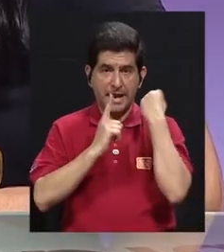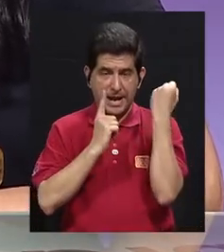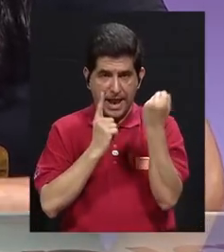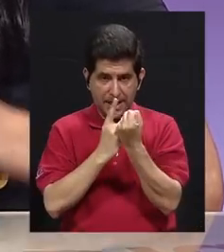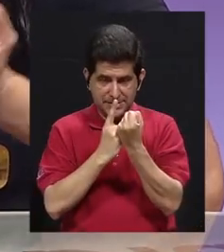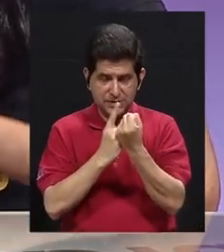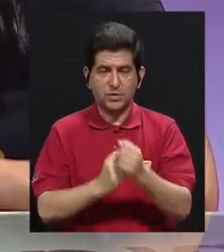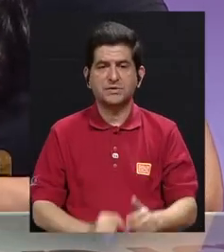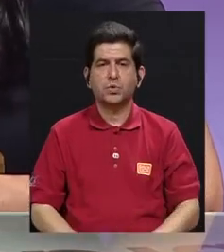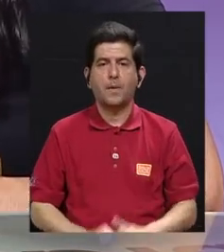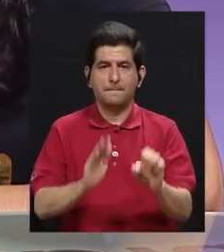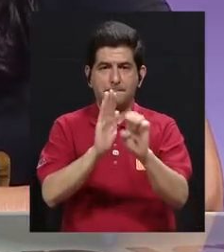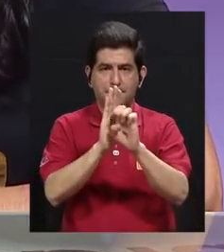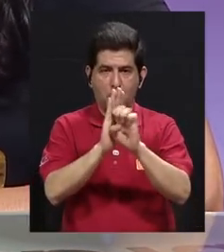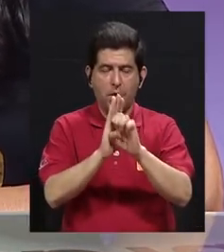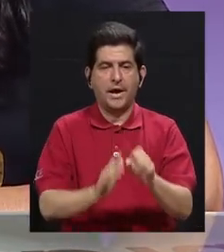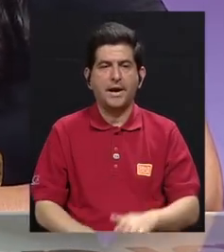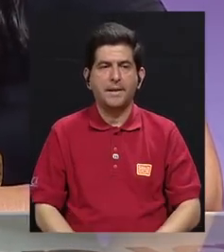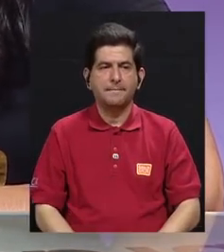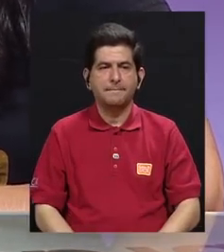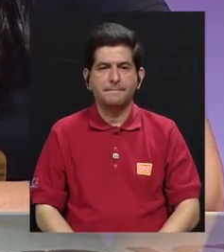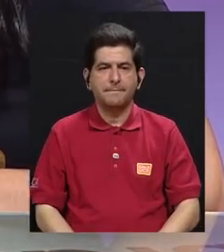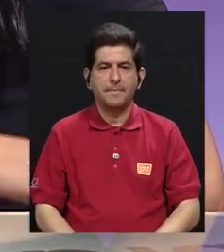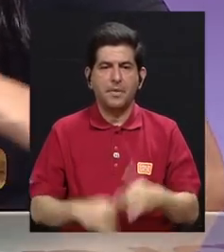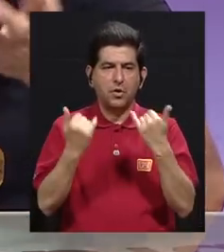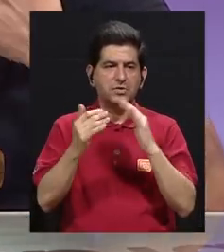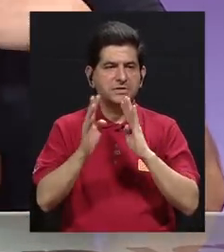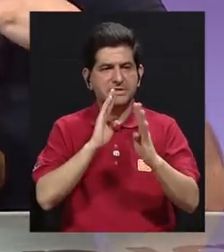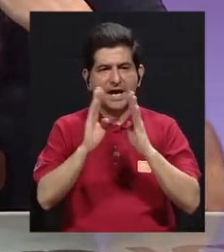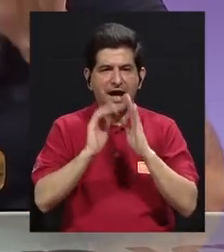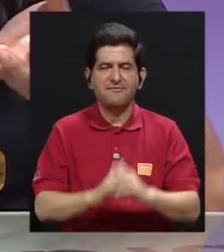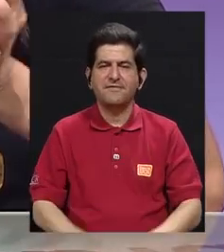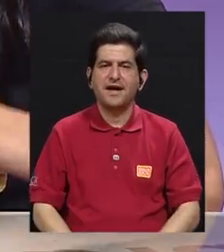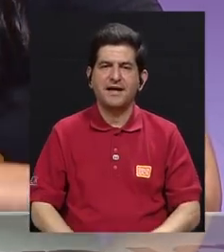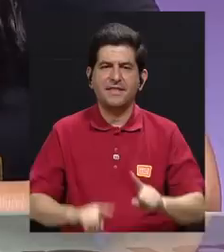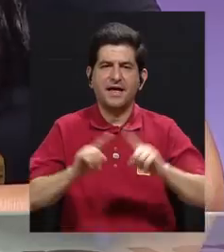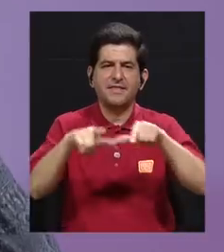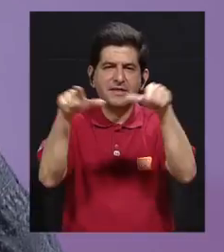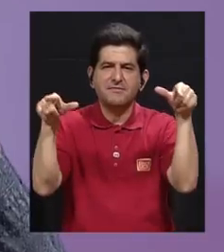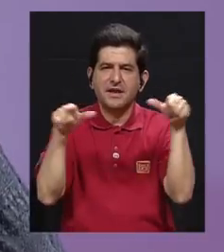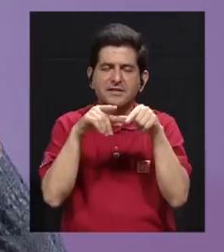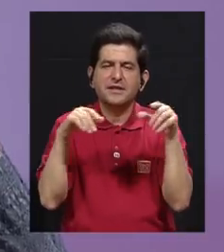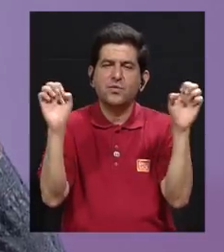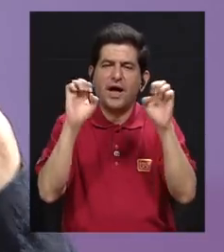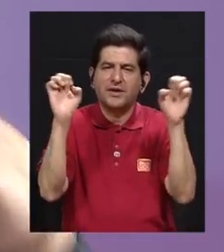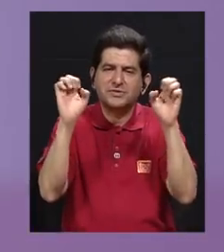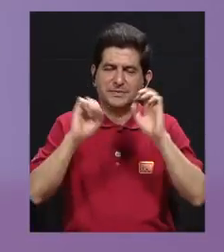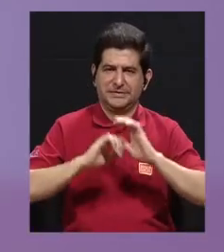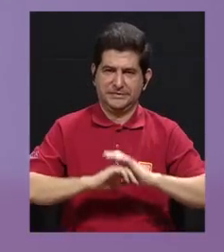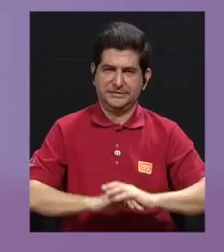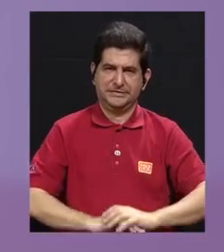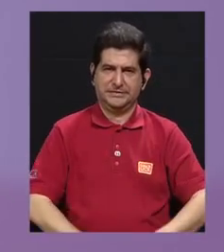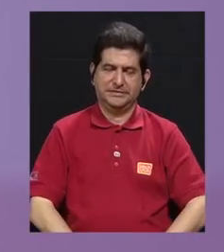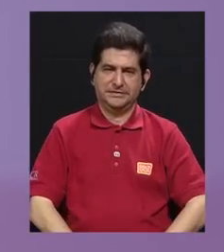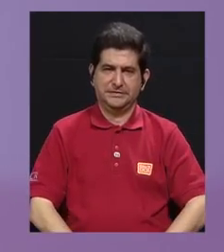de la emergencia, ¿no? Como muy conversada de diferentes lados,